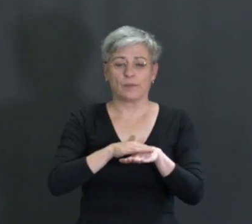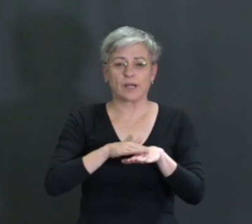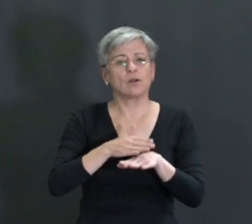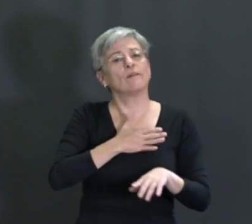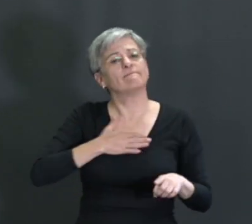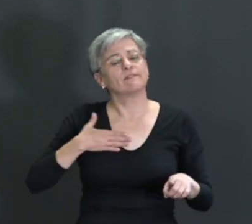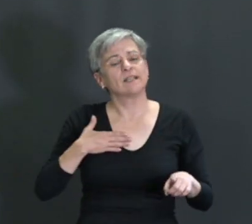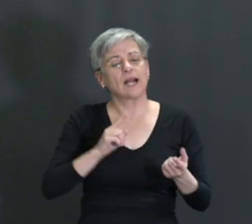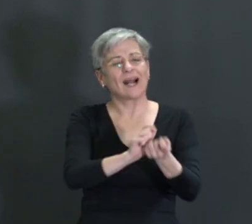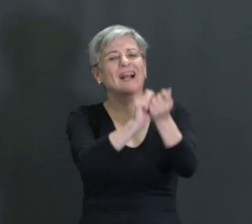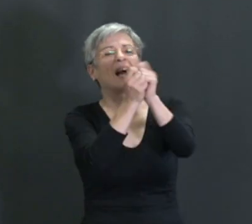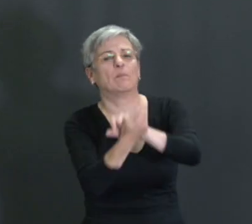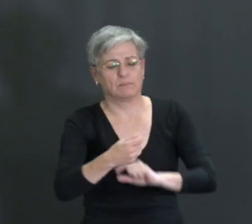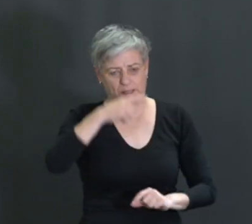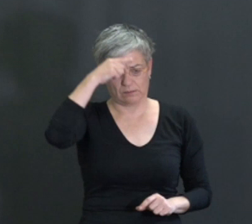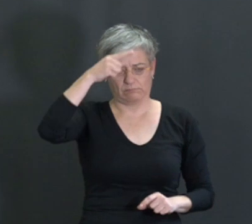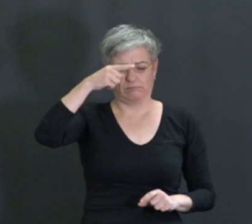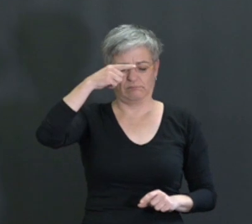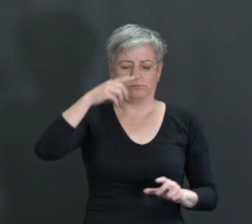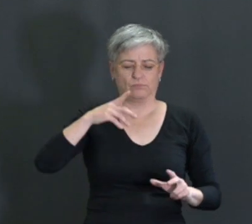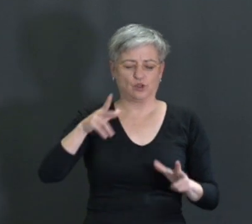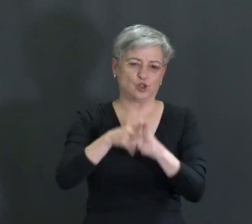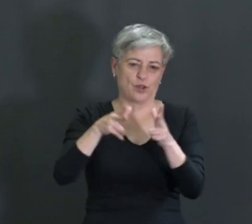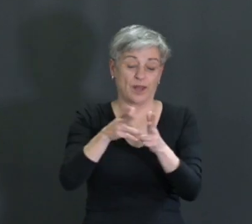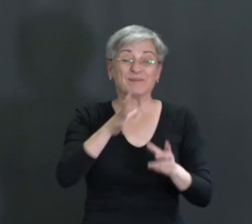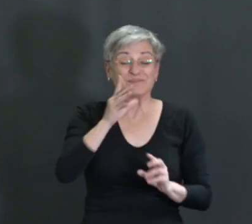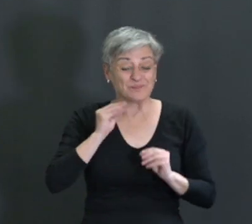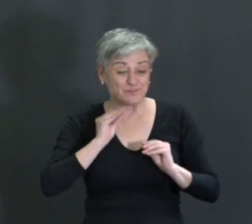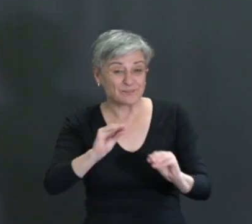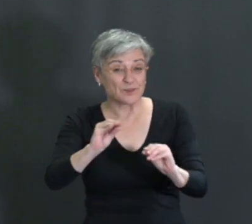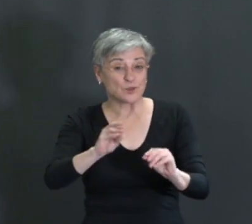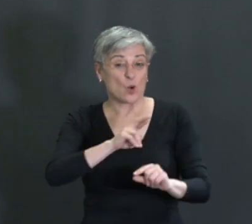concepción de la sociedad, ¿no? Ellos, por su religión,